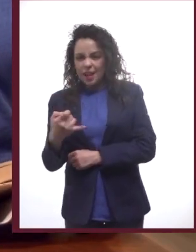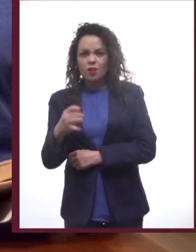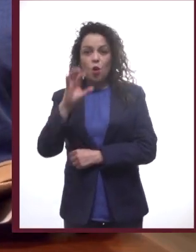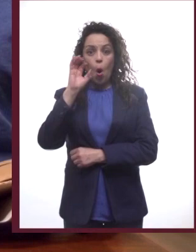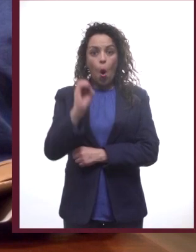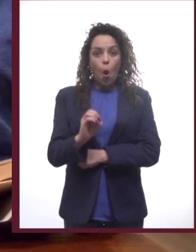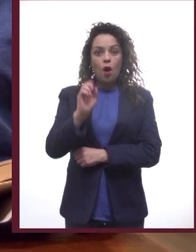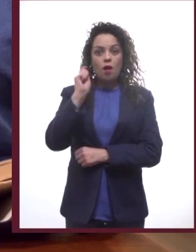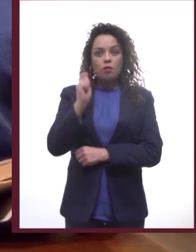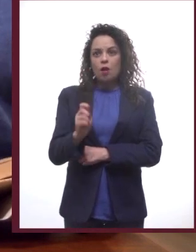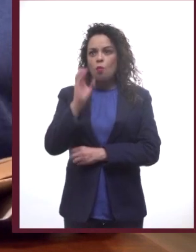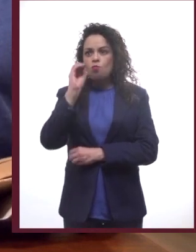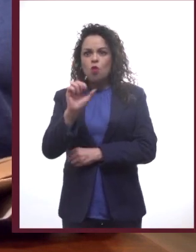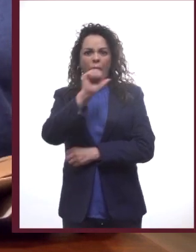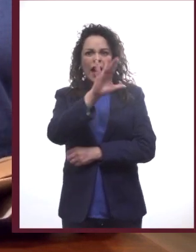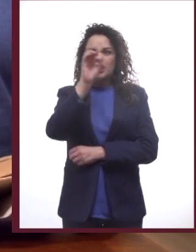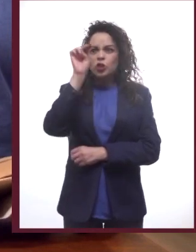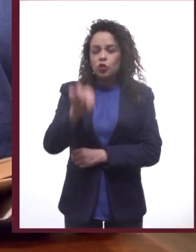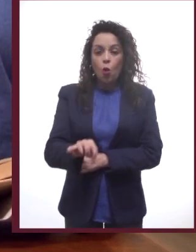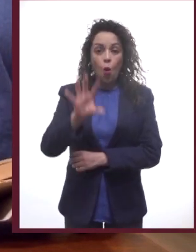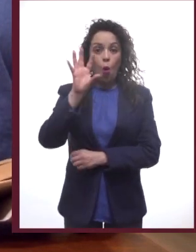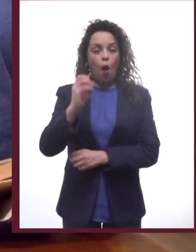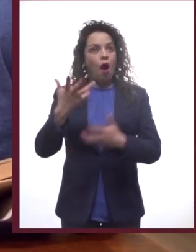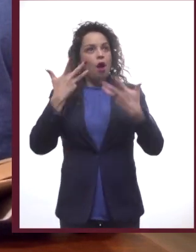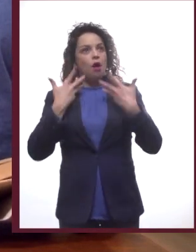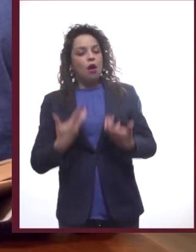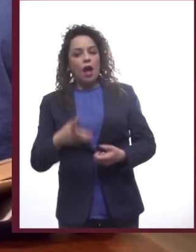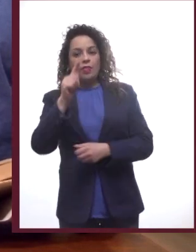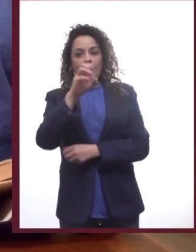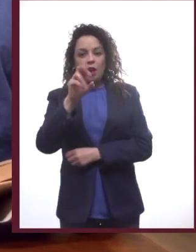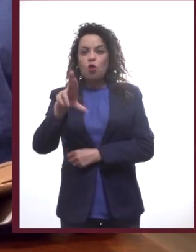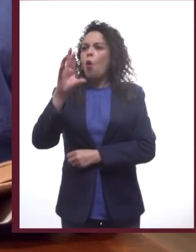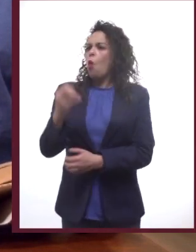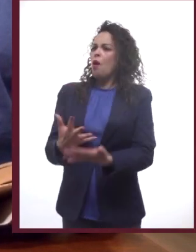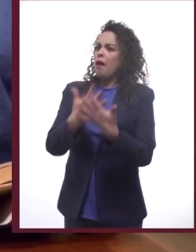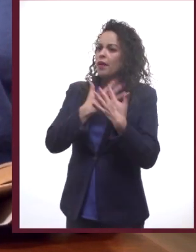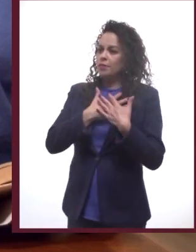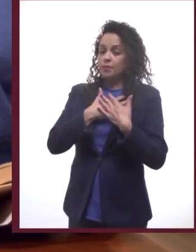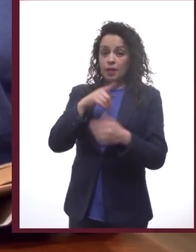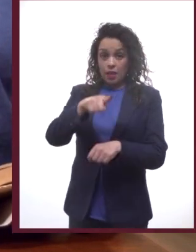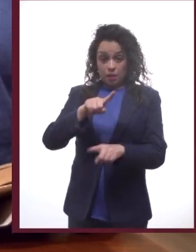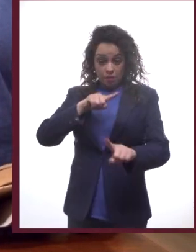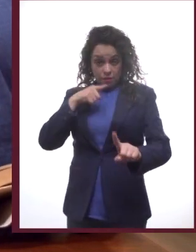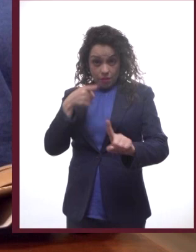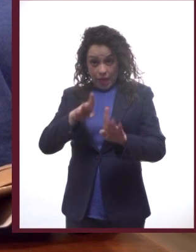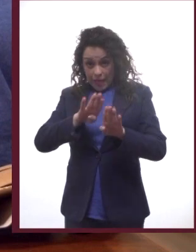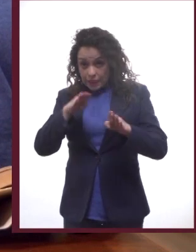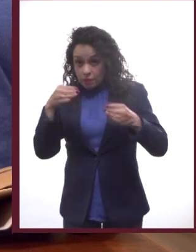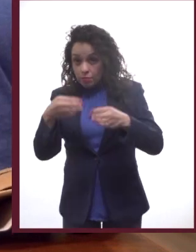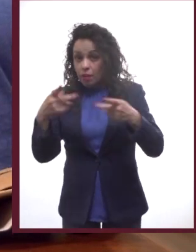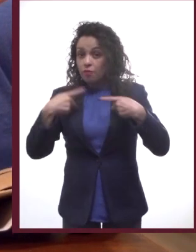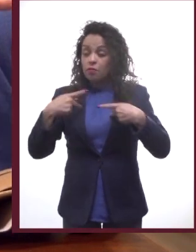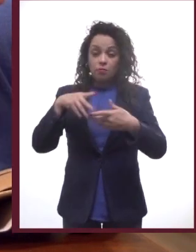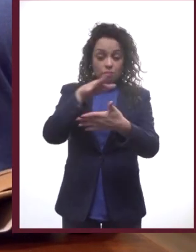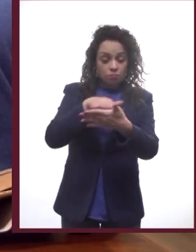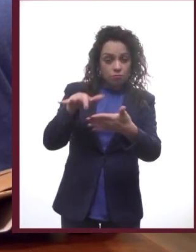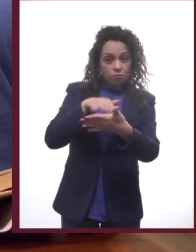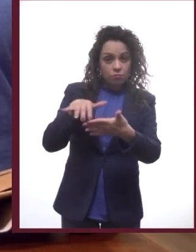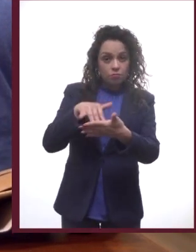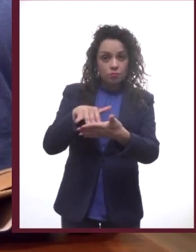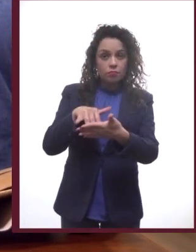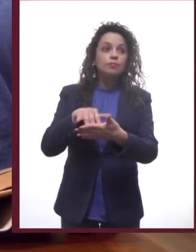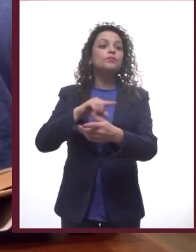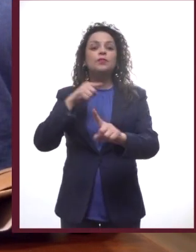el terror o el romance. Así que cae en un segmento específico del mercado de lectores, un